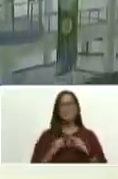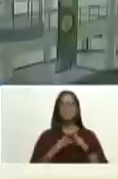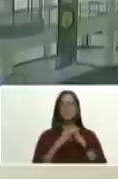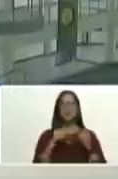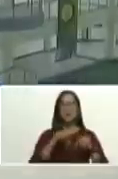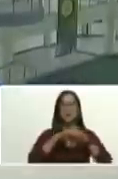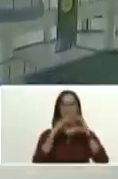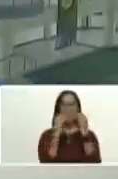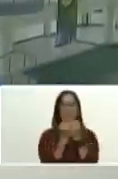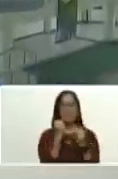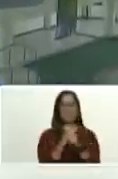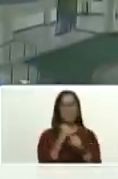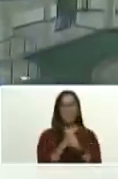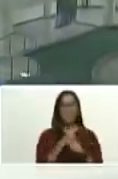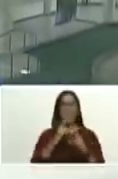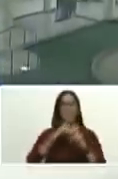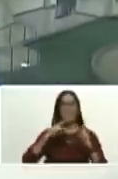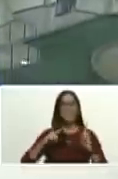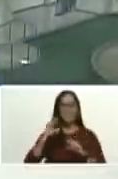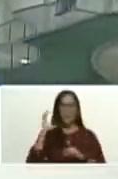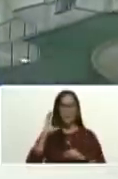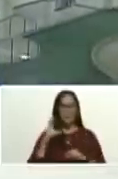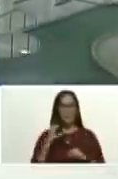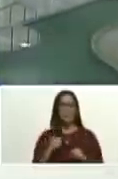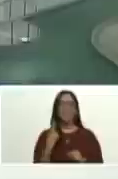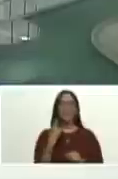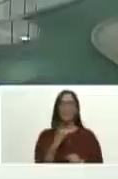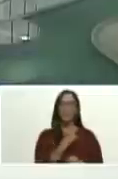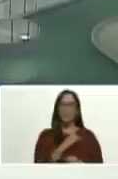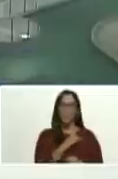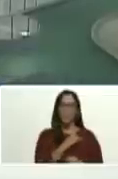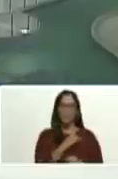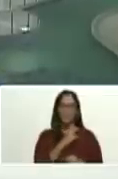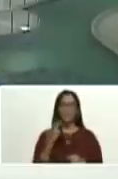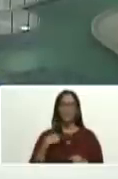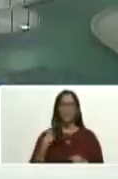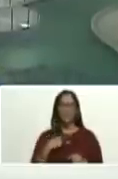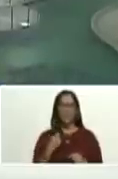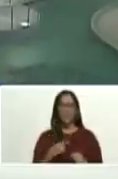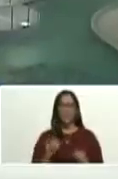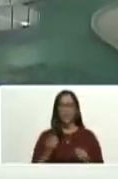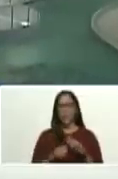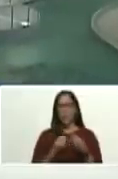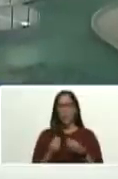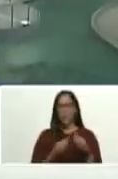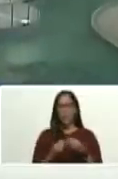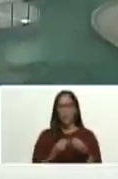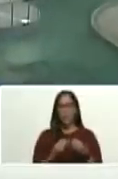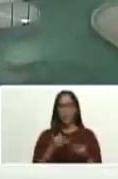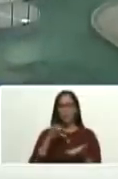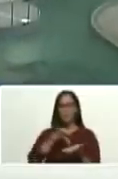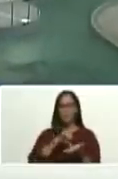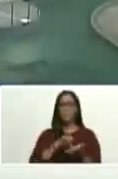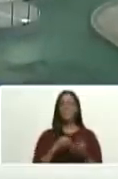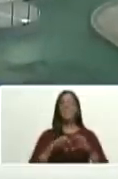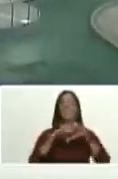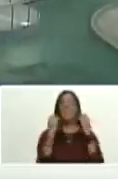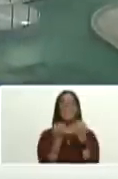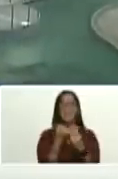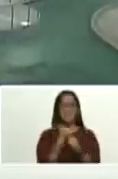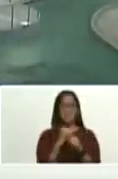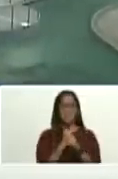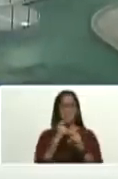obrera eléctrica del país. Es una universidad que tiene como vientre la clase obrera eléctrica del